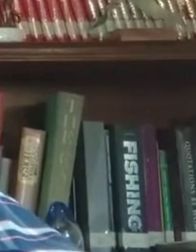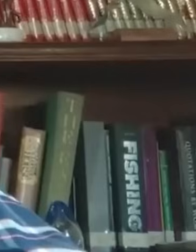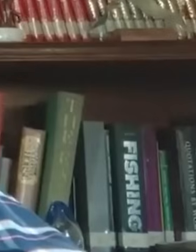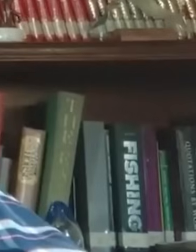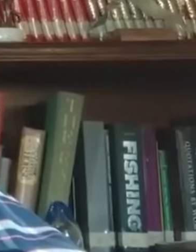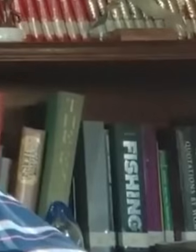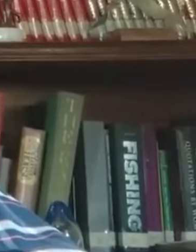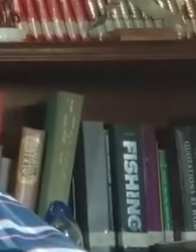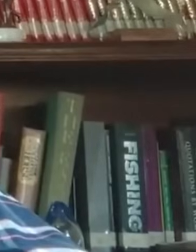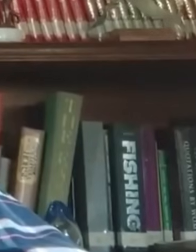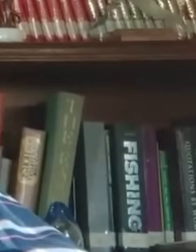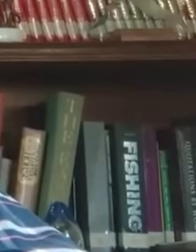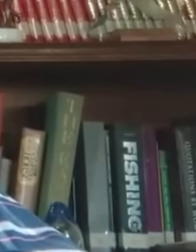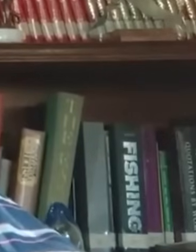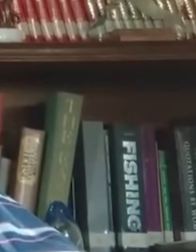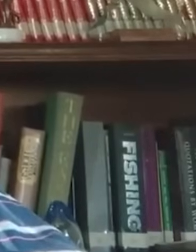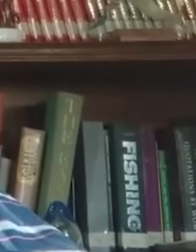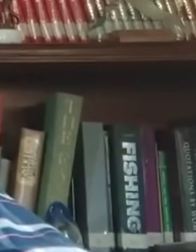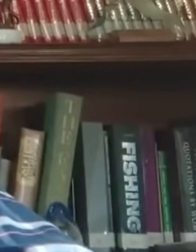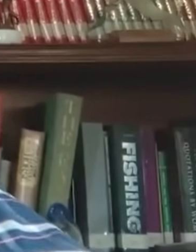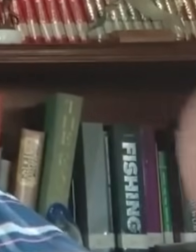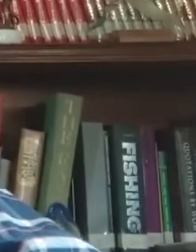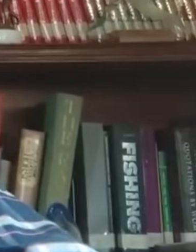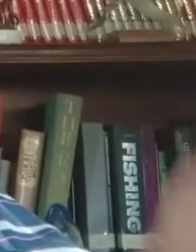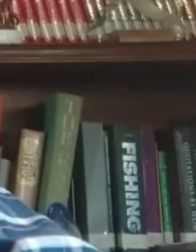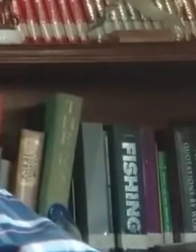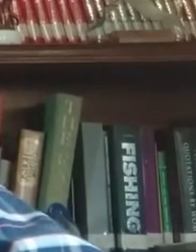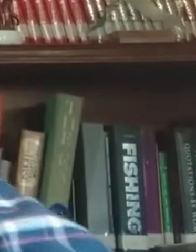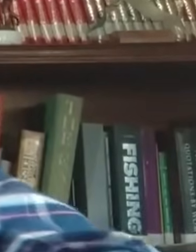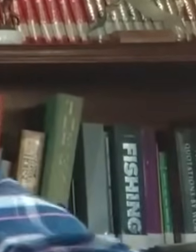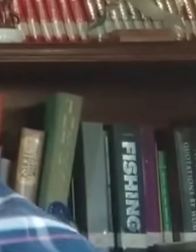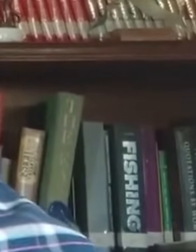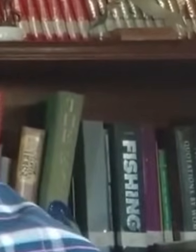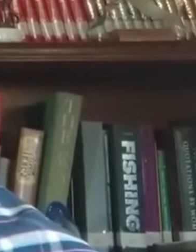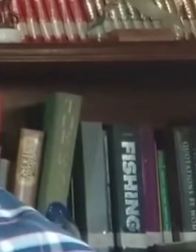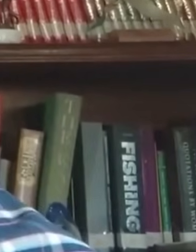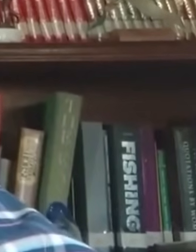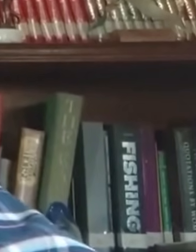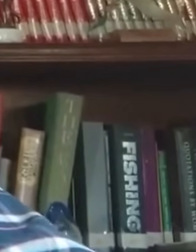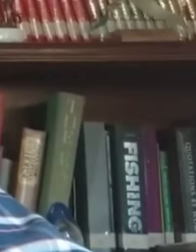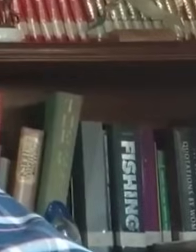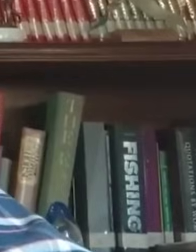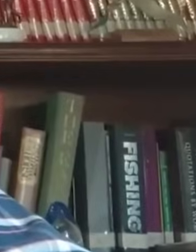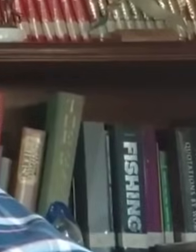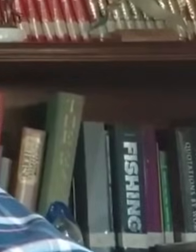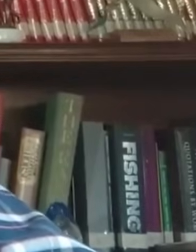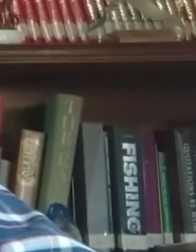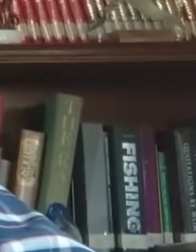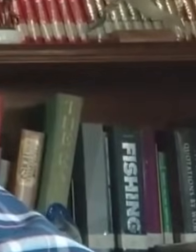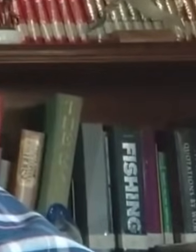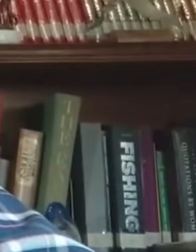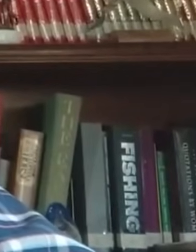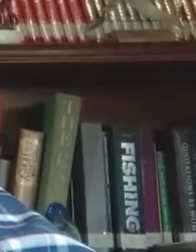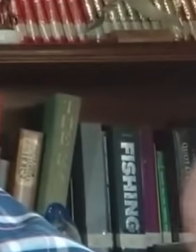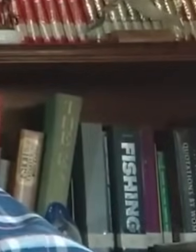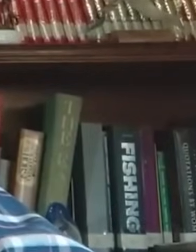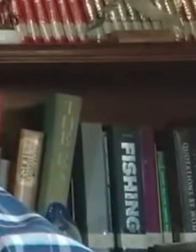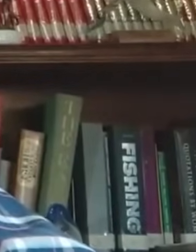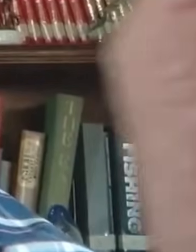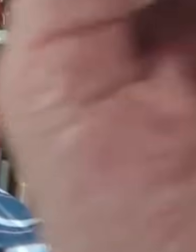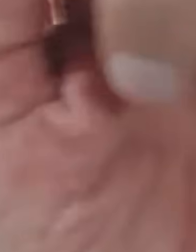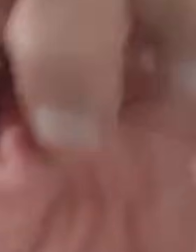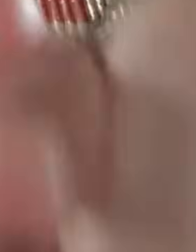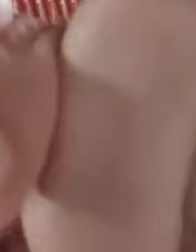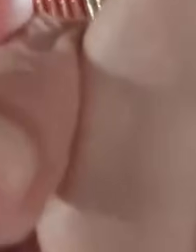ciudadanía y este movimiento, este gran frente amplio por México. La noticia es